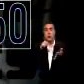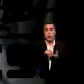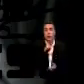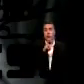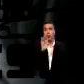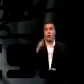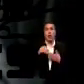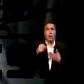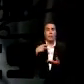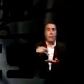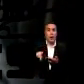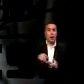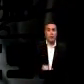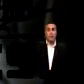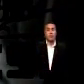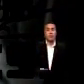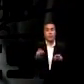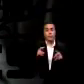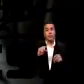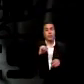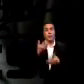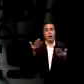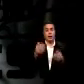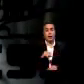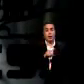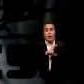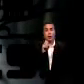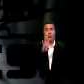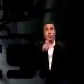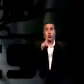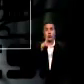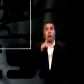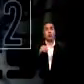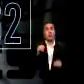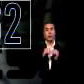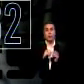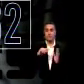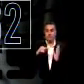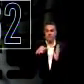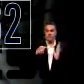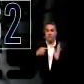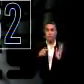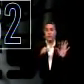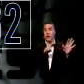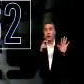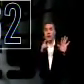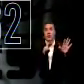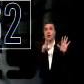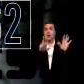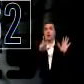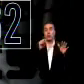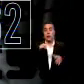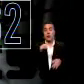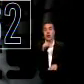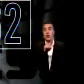$886,250. Anclaje para manguito rotador, 341 unidades, con un valor total de